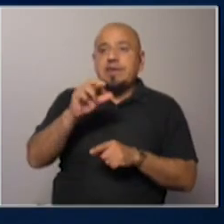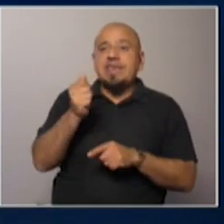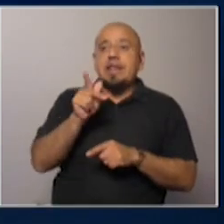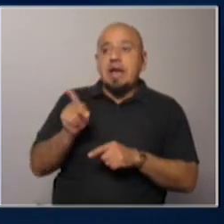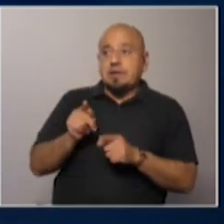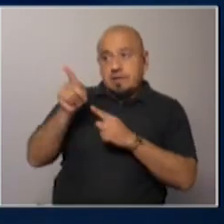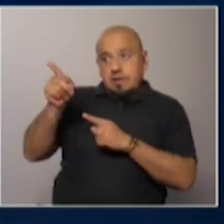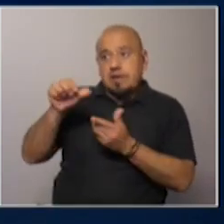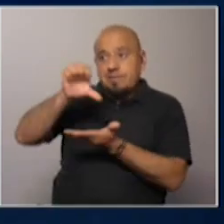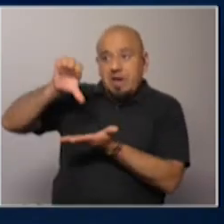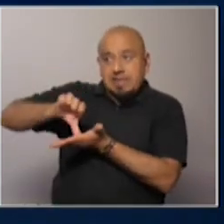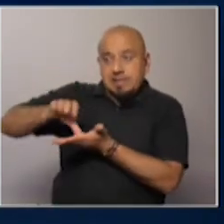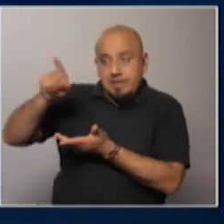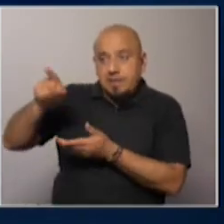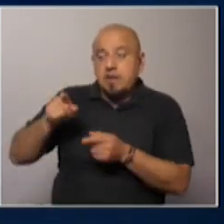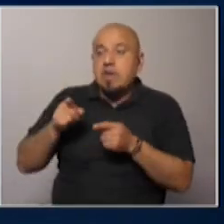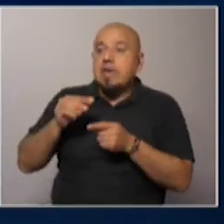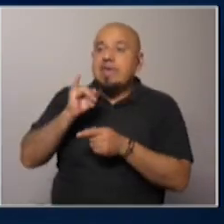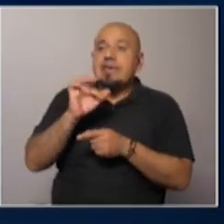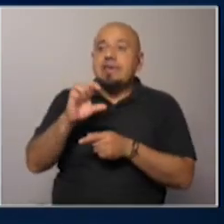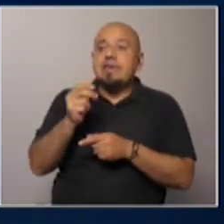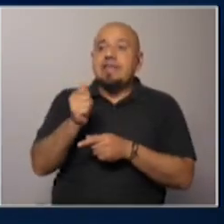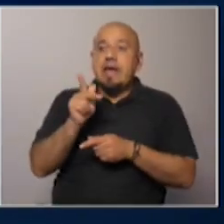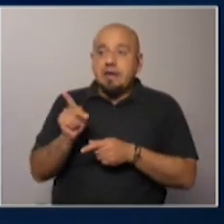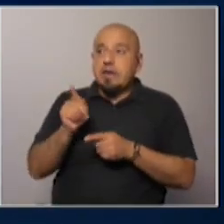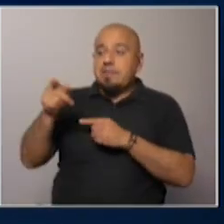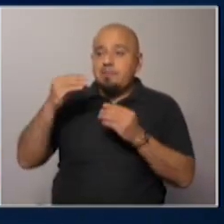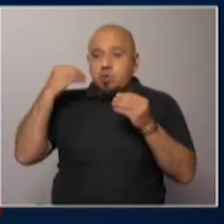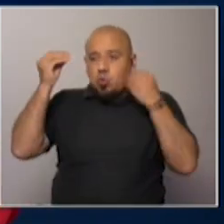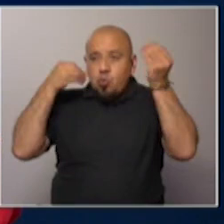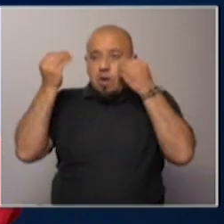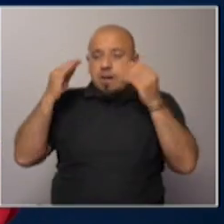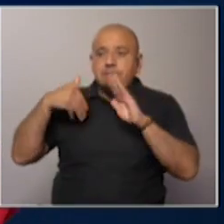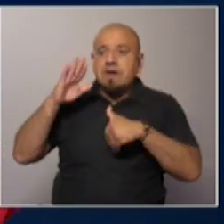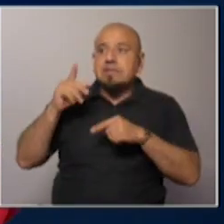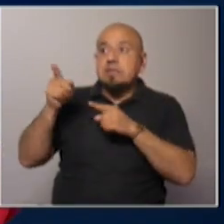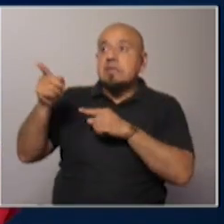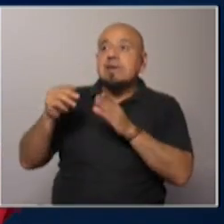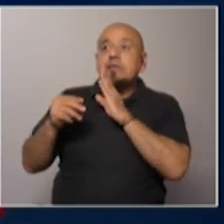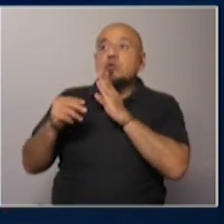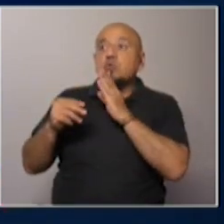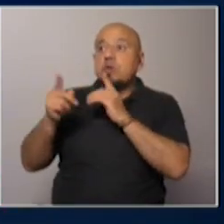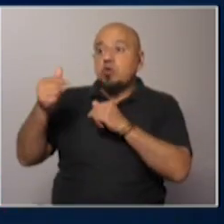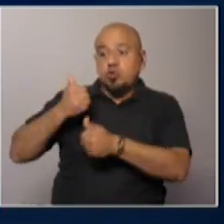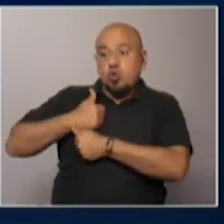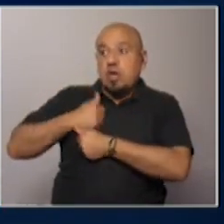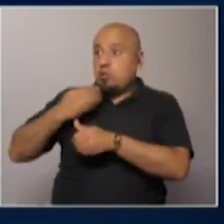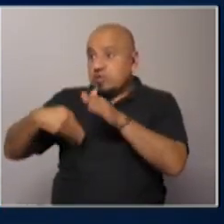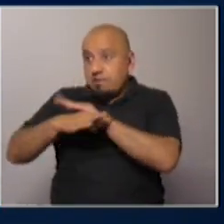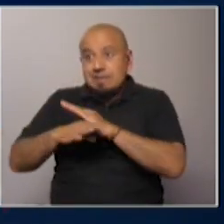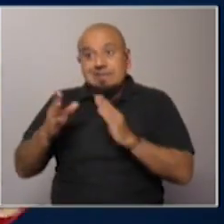institucionalidad ya en irak por lo tanto lo que más preocupa es la salida de las tropas estadounidenses de afganistán porque nos ha pacificado